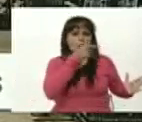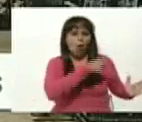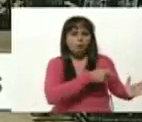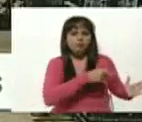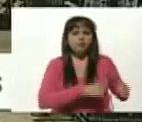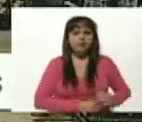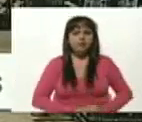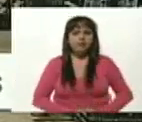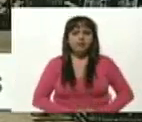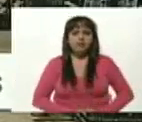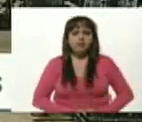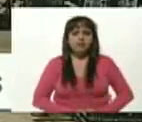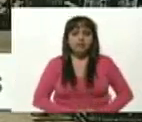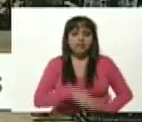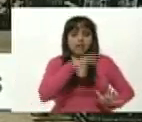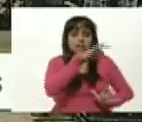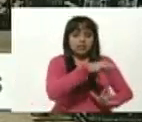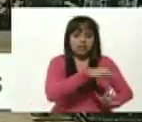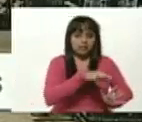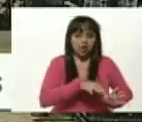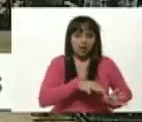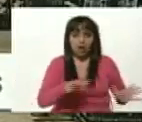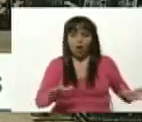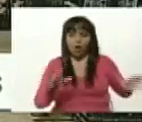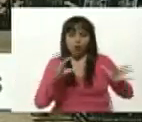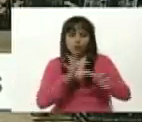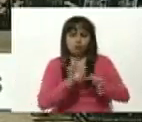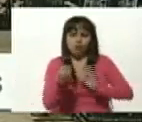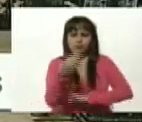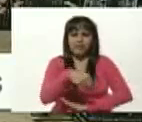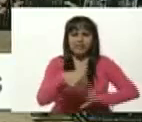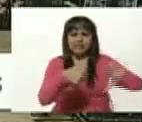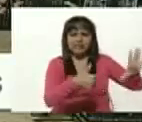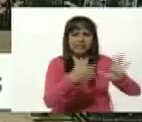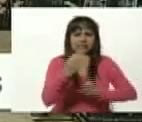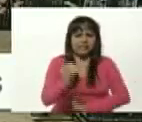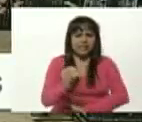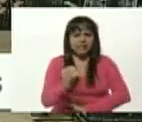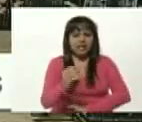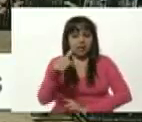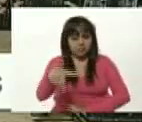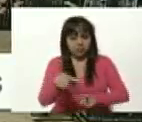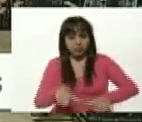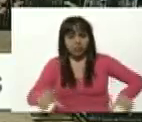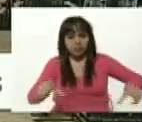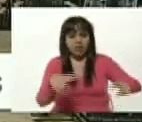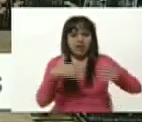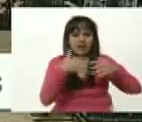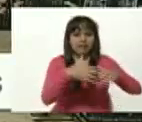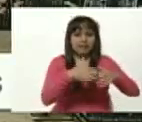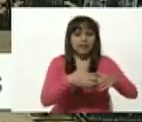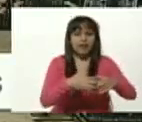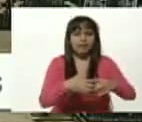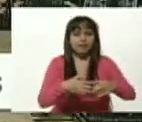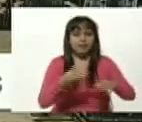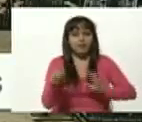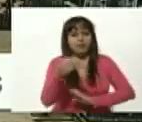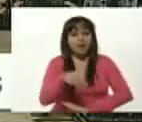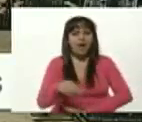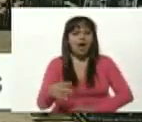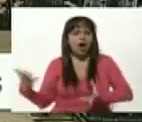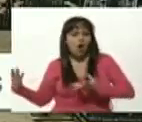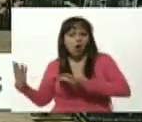el productor agrícola conjuntamente con 60 productores más en la agrofinca Salas. También nos acompaña la